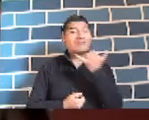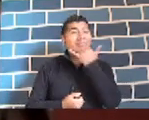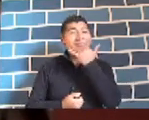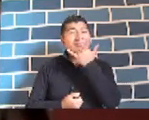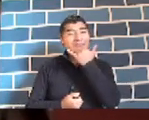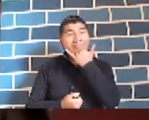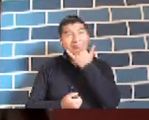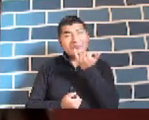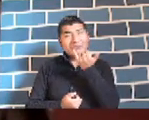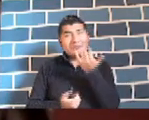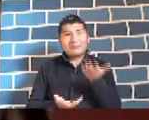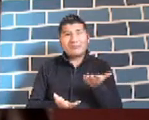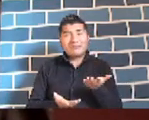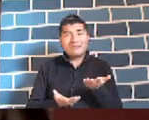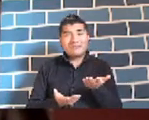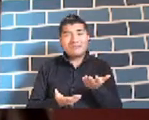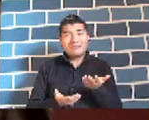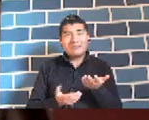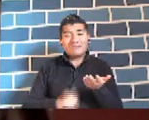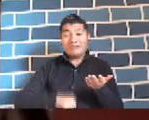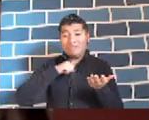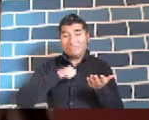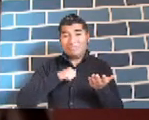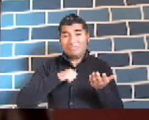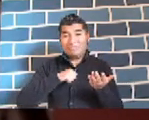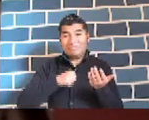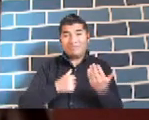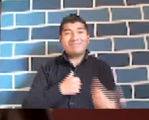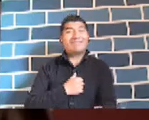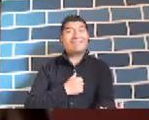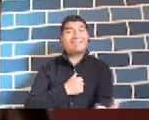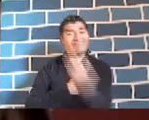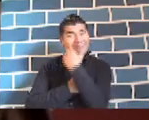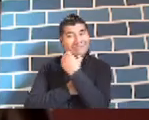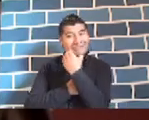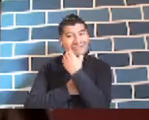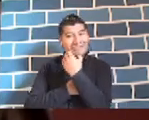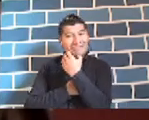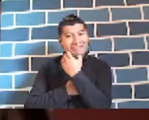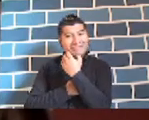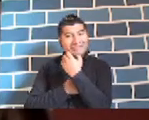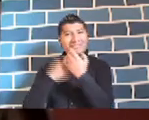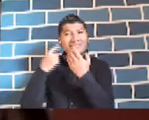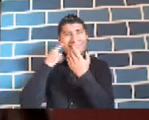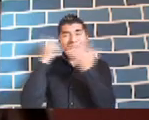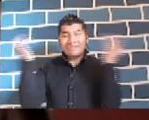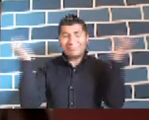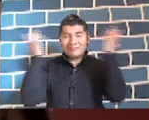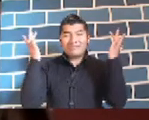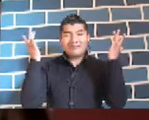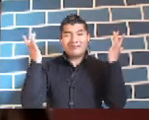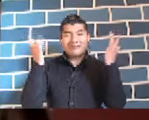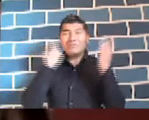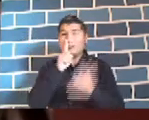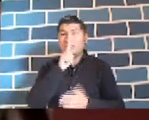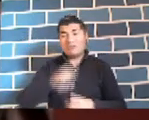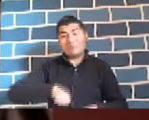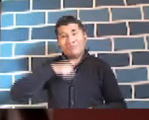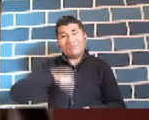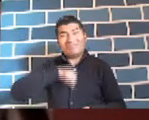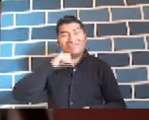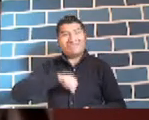nos dejamos vencer por el orgullo un orgullo que nos ensordece por la soberbia una soberbia